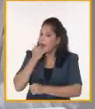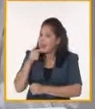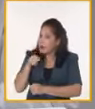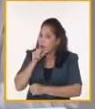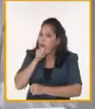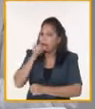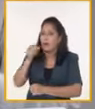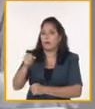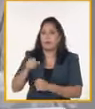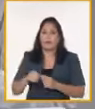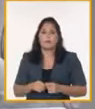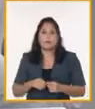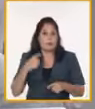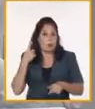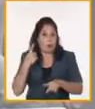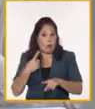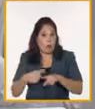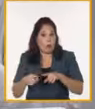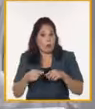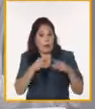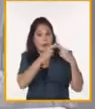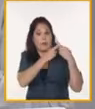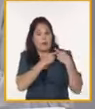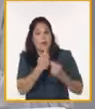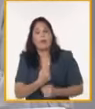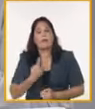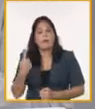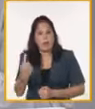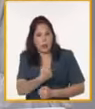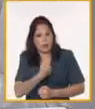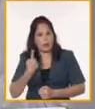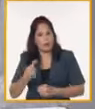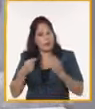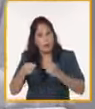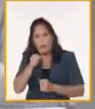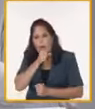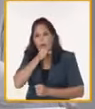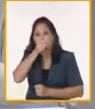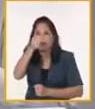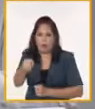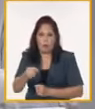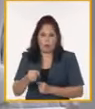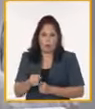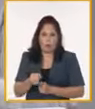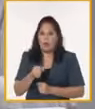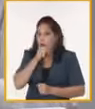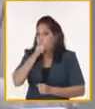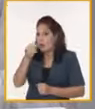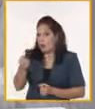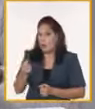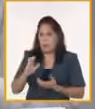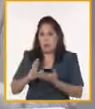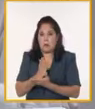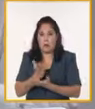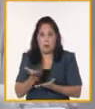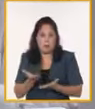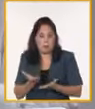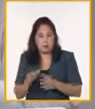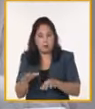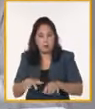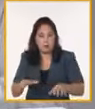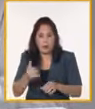denunciarlo Y esa es también la responsabilidad que tenemos como ciudadanos no solamente como como actor sino como Ciudadano combatir lo mal hecho en nuestra